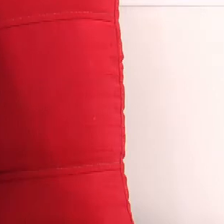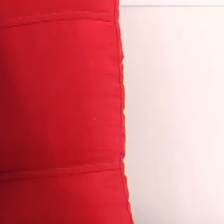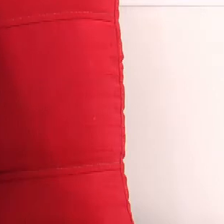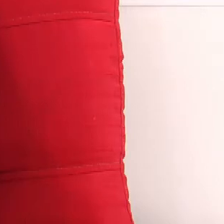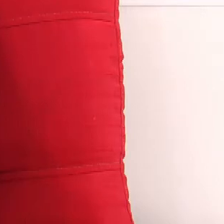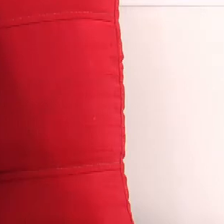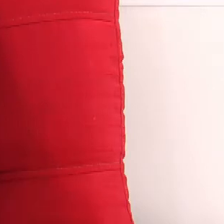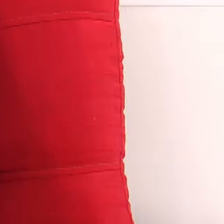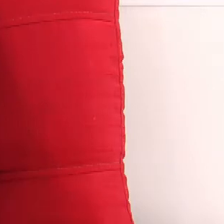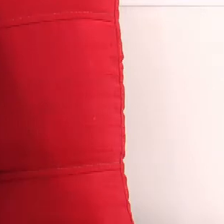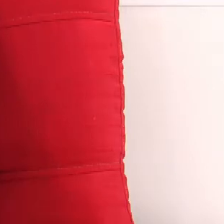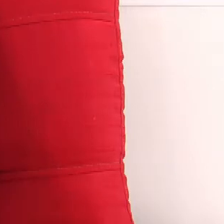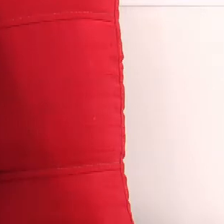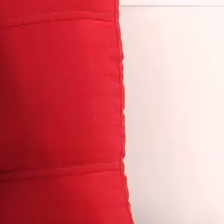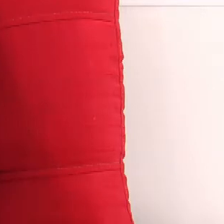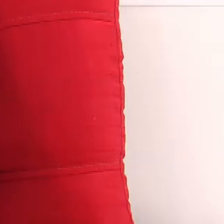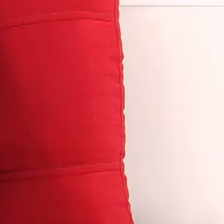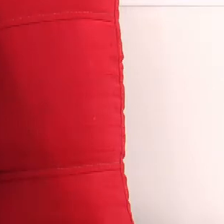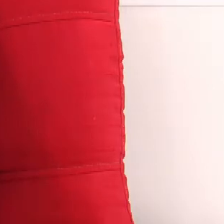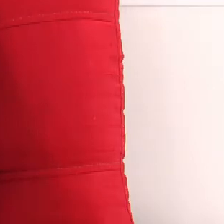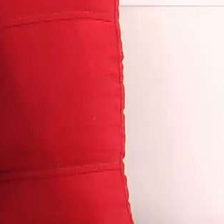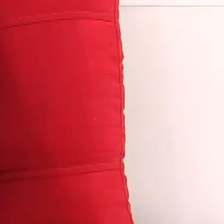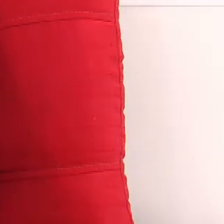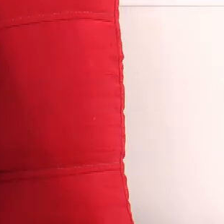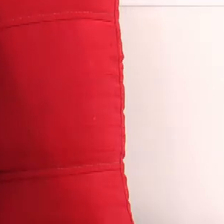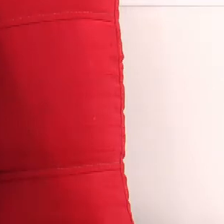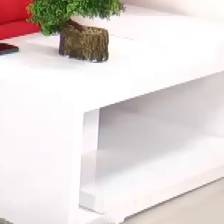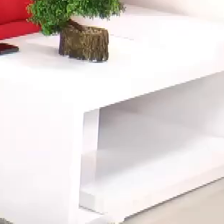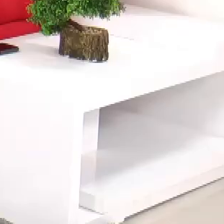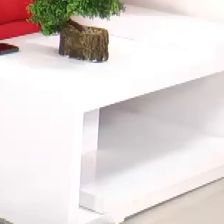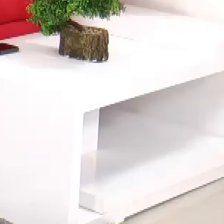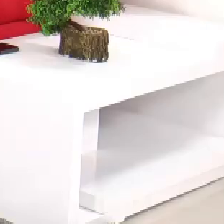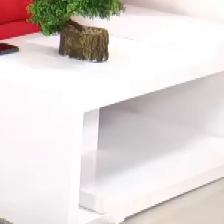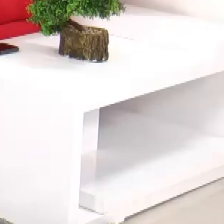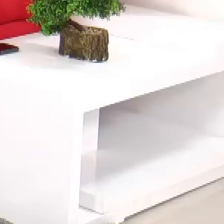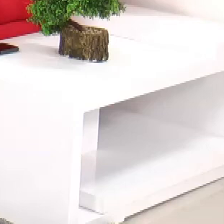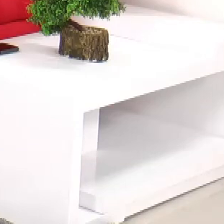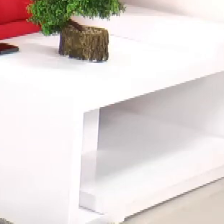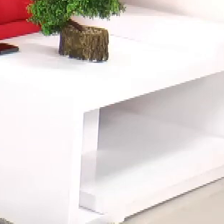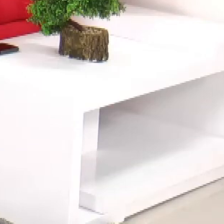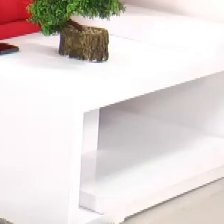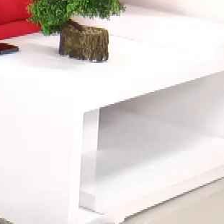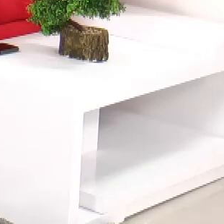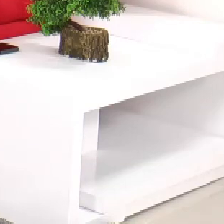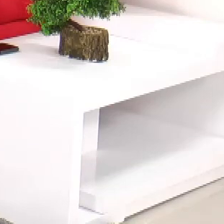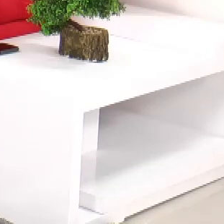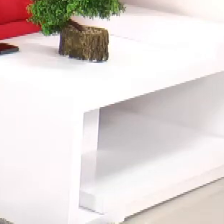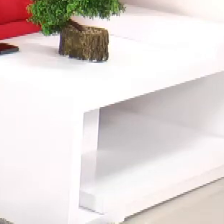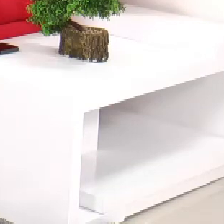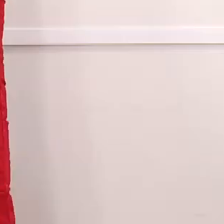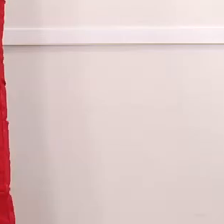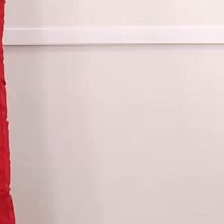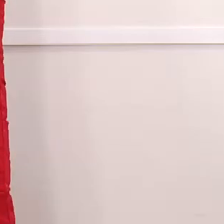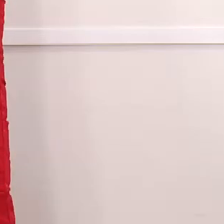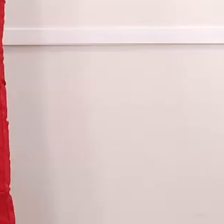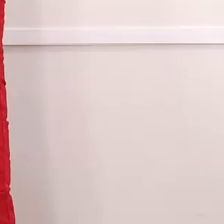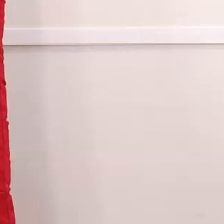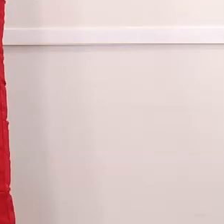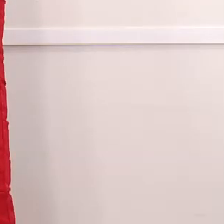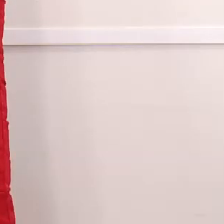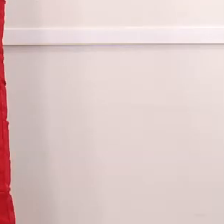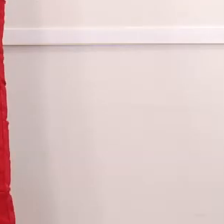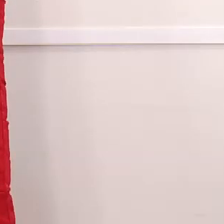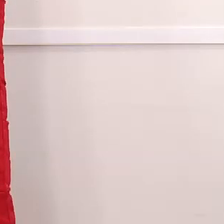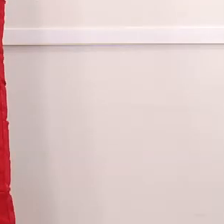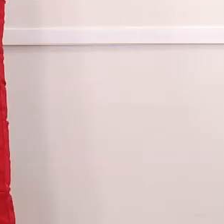serio que vamos a tratar hoy sobre la obesidad infantil, ¿no? Doctor, hablábamos detrás de cámara sobre algo que es alarmante. Los niños menores de